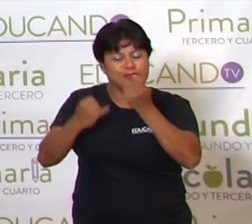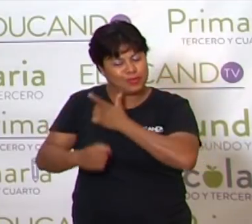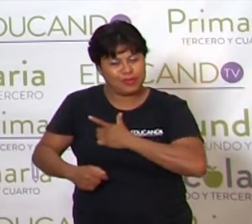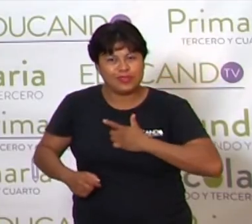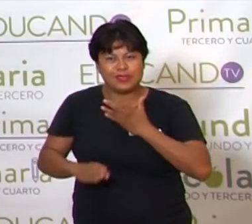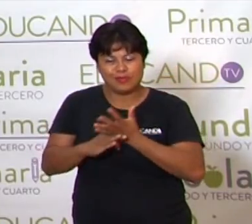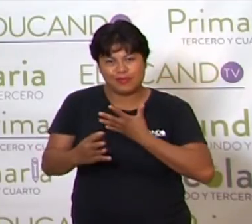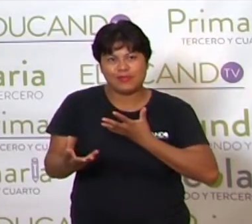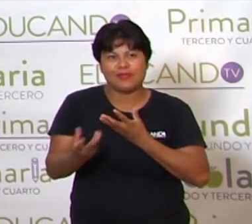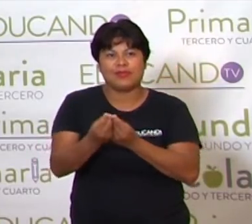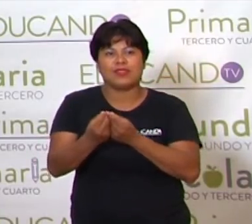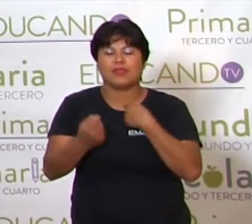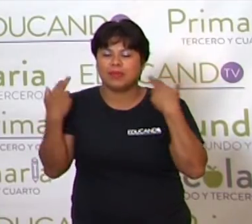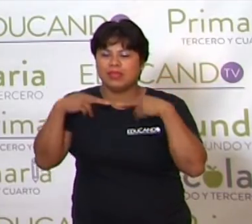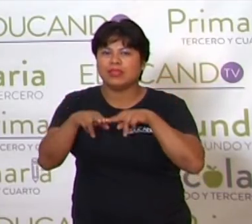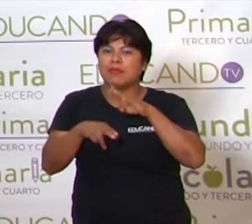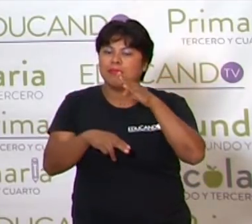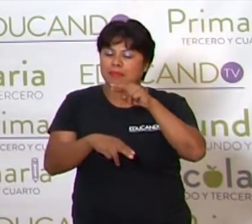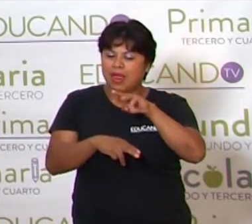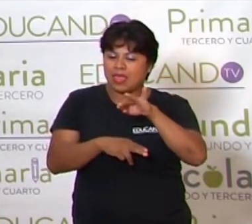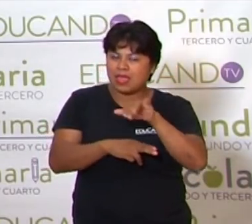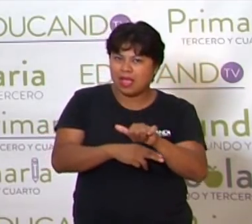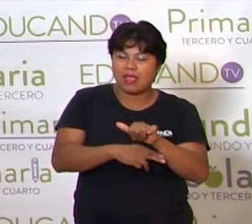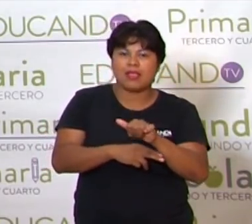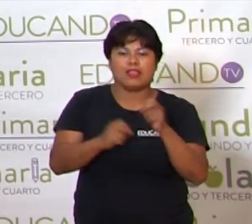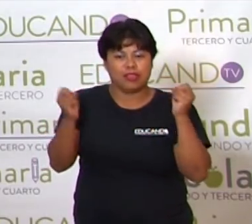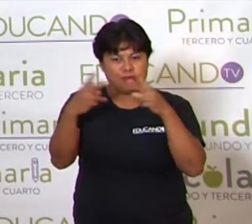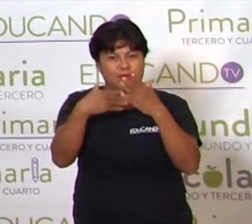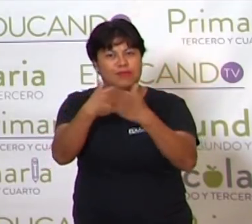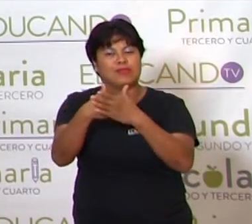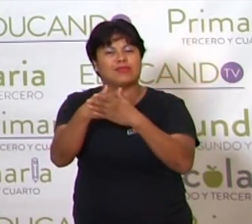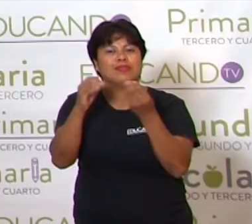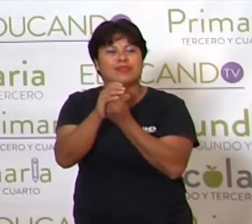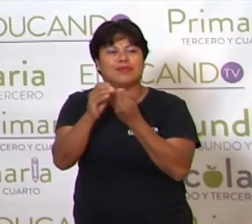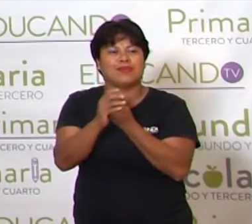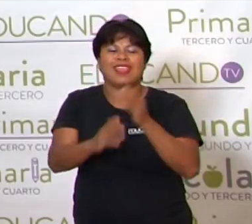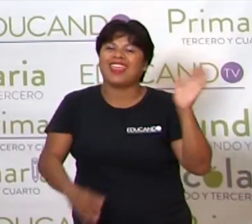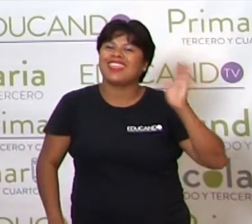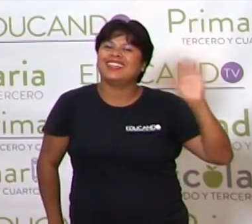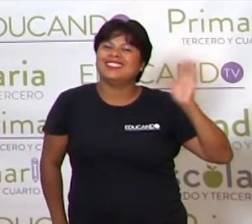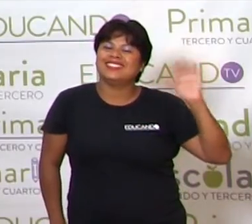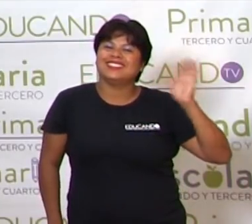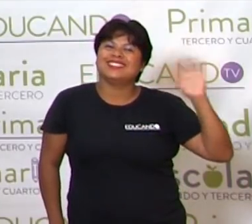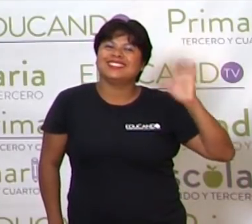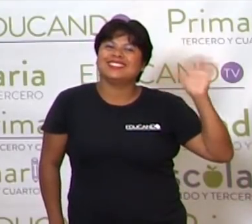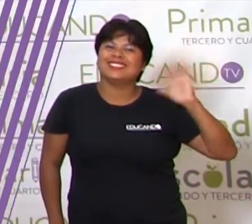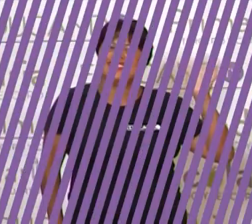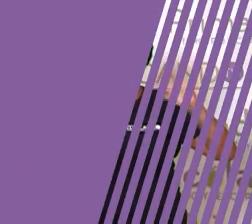mucho gusto estar con ustedes, yo soy la maestra María y nos vemos en la próxima sesión. Adiós.